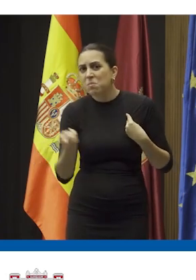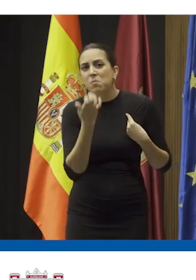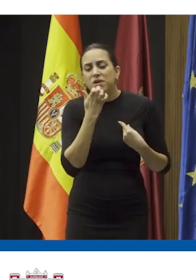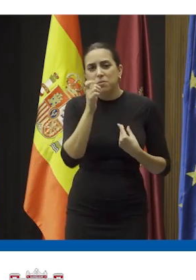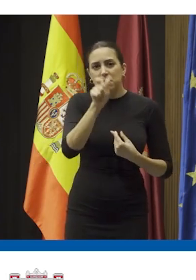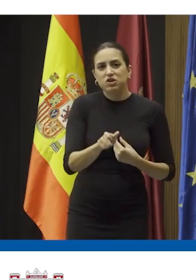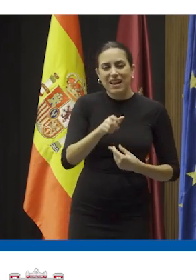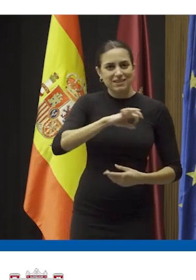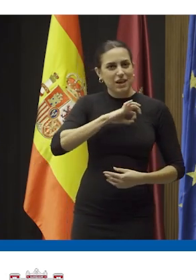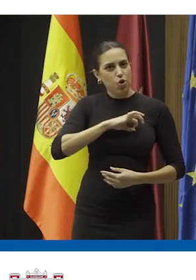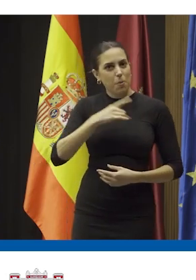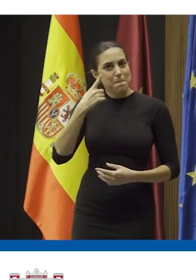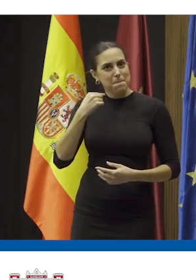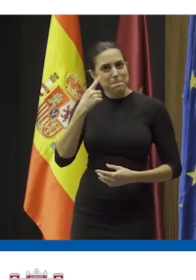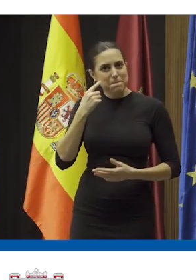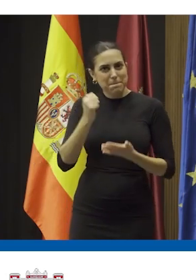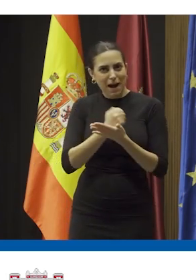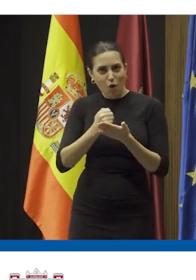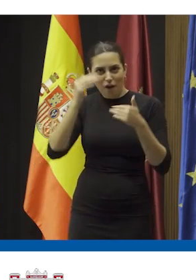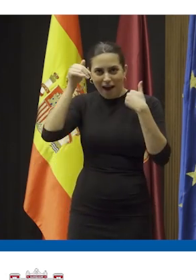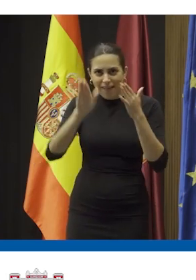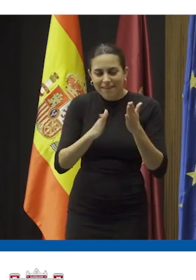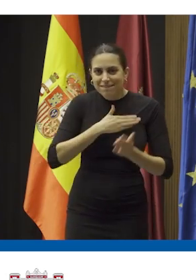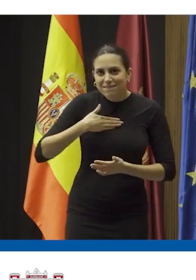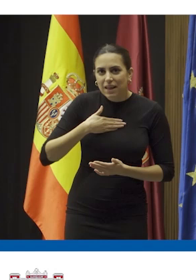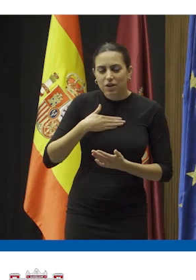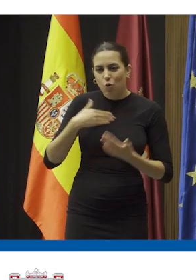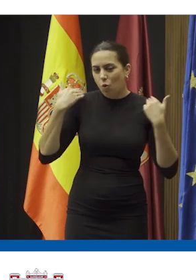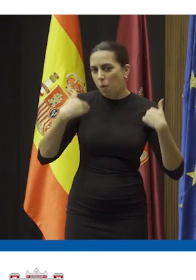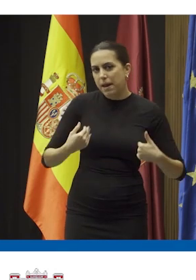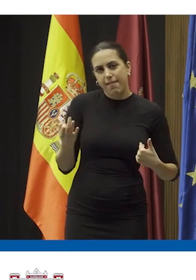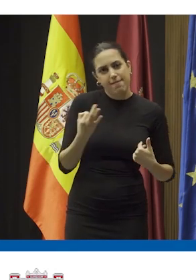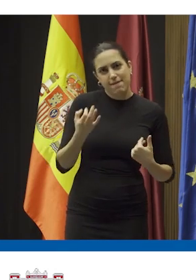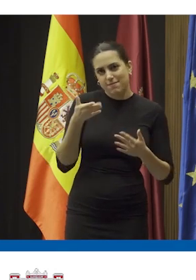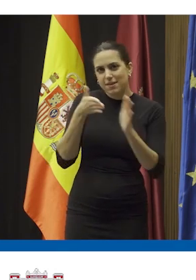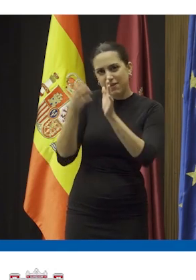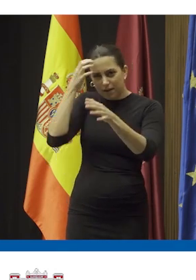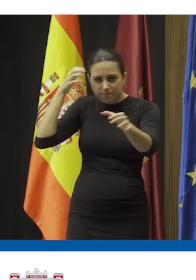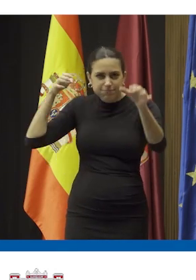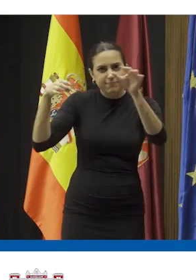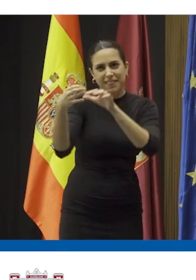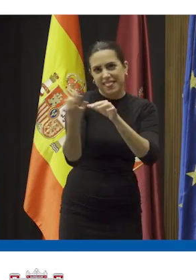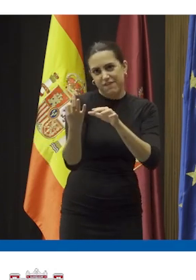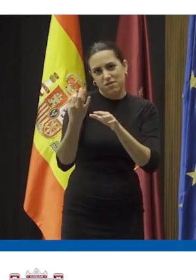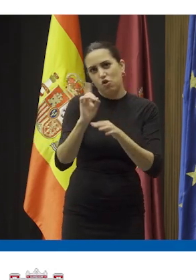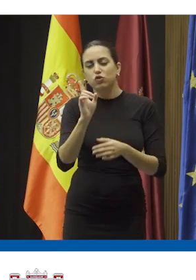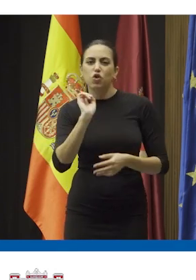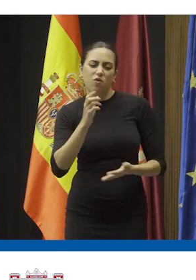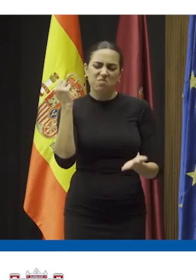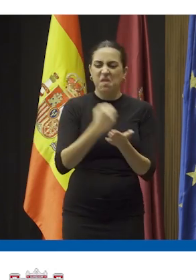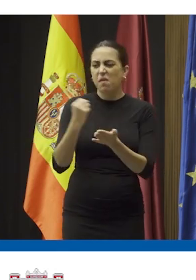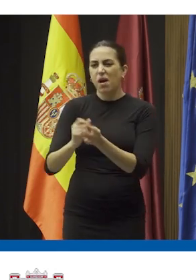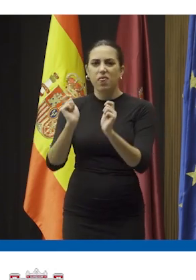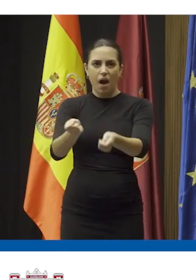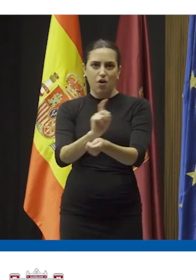por ejemplo, tiene que tener una humanidad importante, no puede ser únicamente el que pone el talón y el sello o algo parecido. Claro, en medicina es